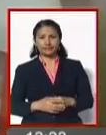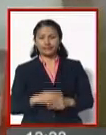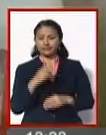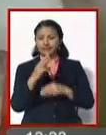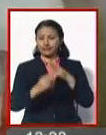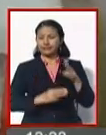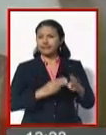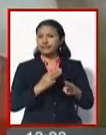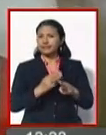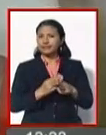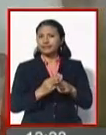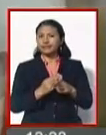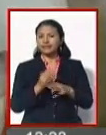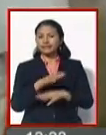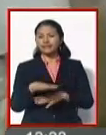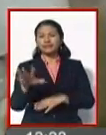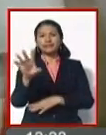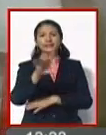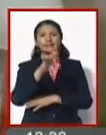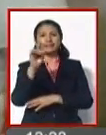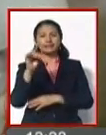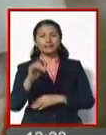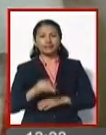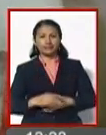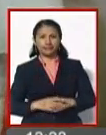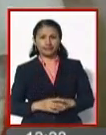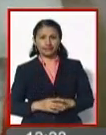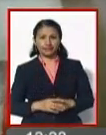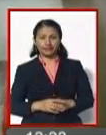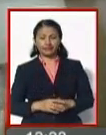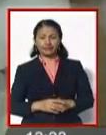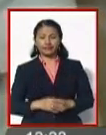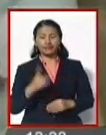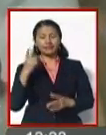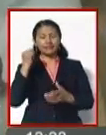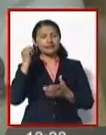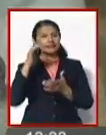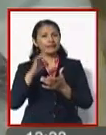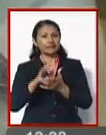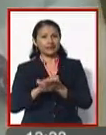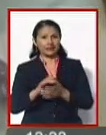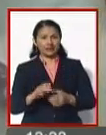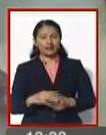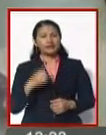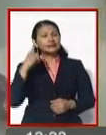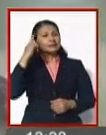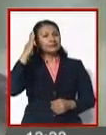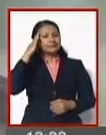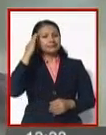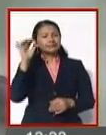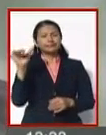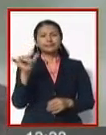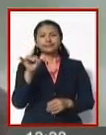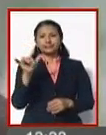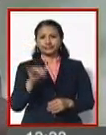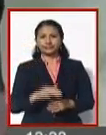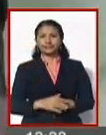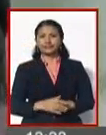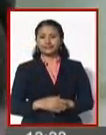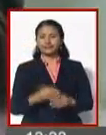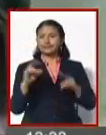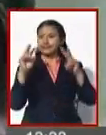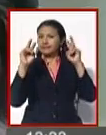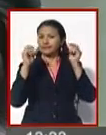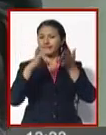aconteciendo en el mundo, en Bolivia. Y yo creo, pienso que coincide muchísimo con